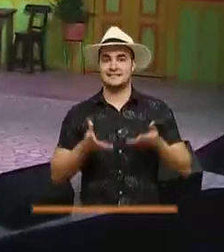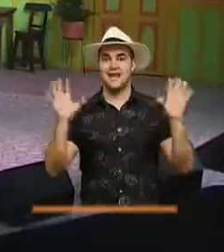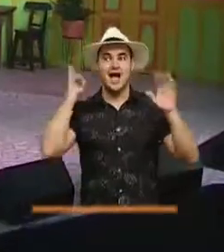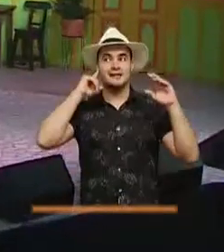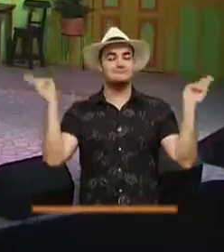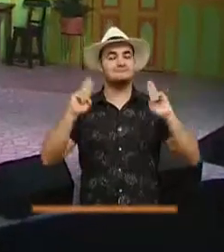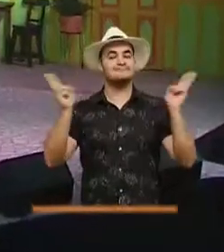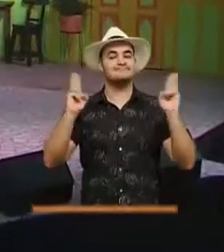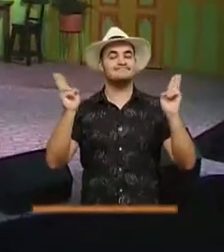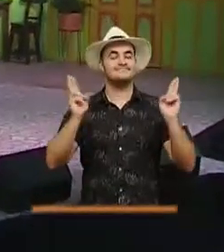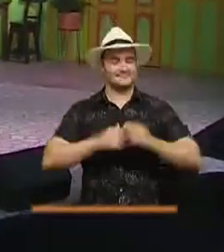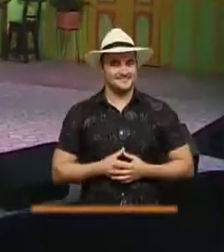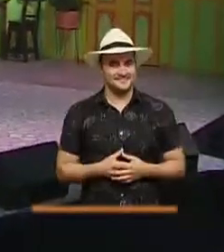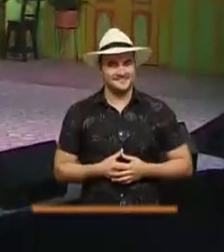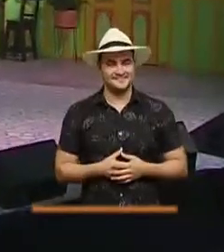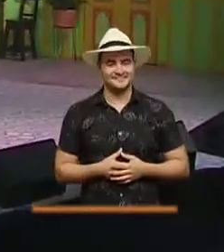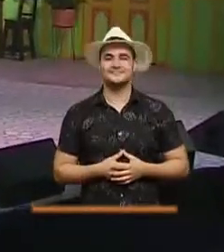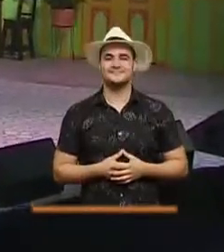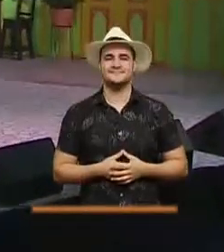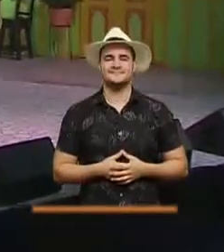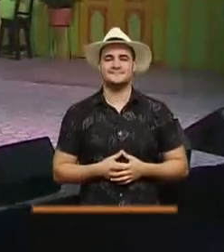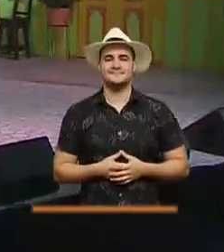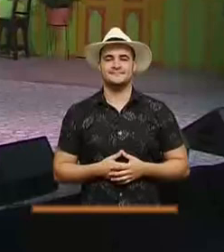Suena la campana.